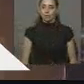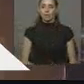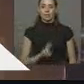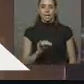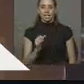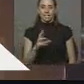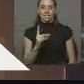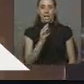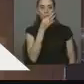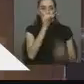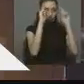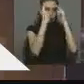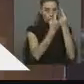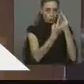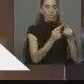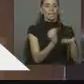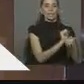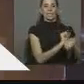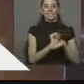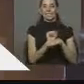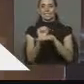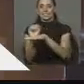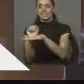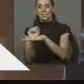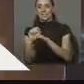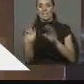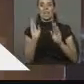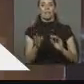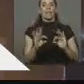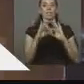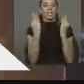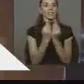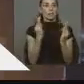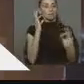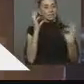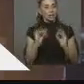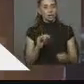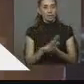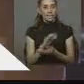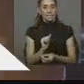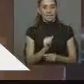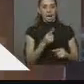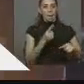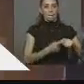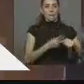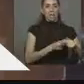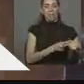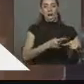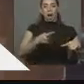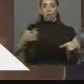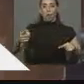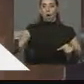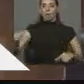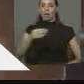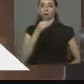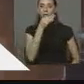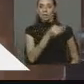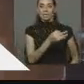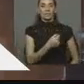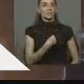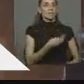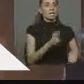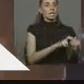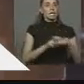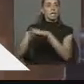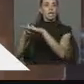Richard le dijo al chofer, sigue nomás, hay que completar. Y la señora Tencha, media cuadra más allá, le dice, llévenme a